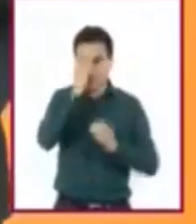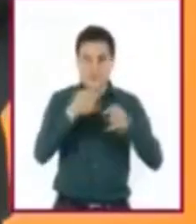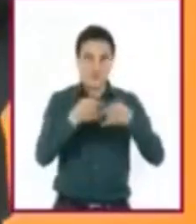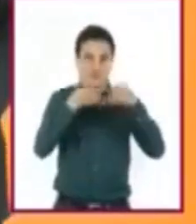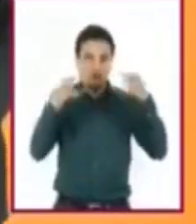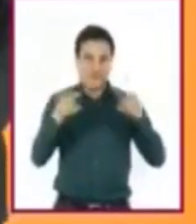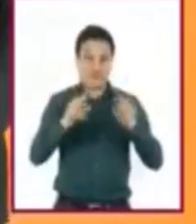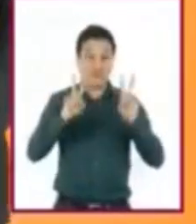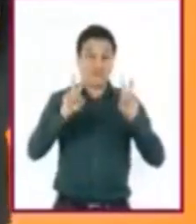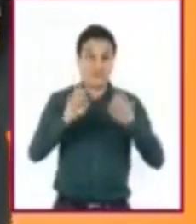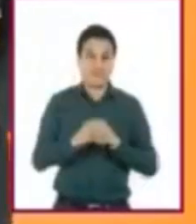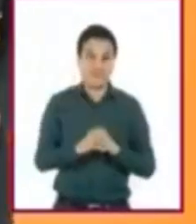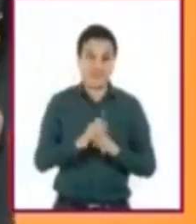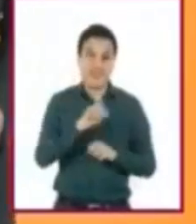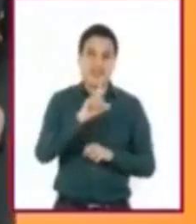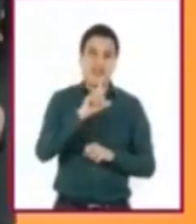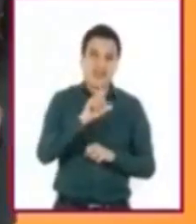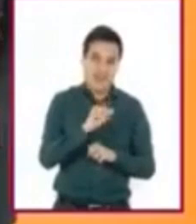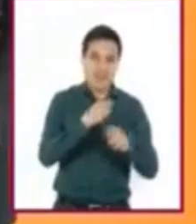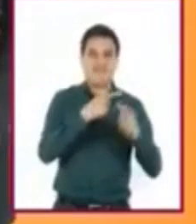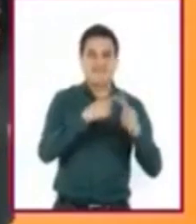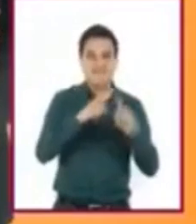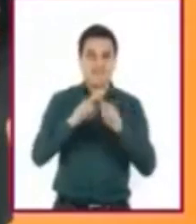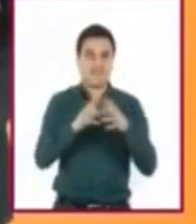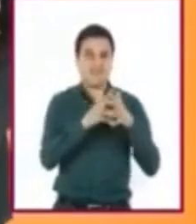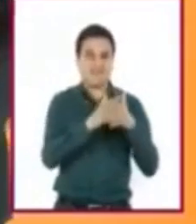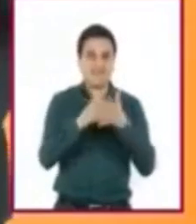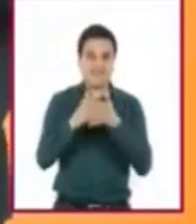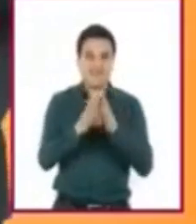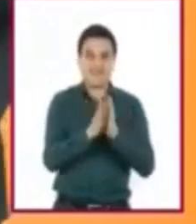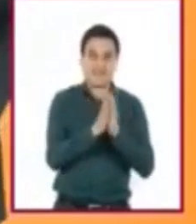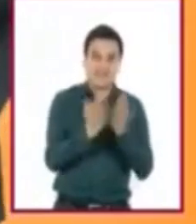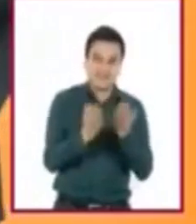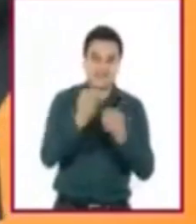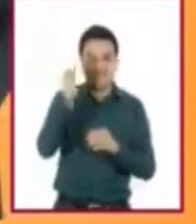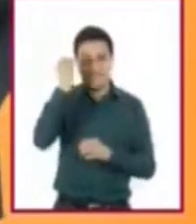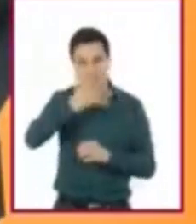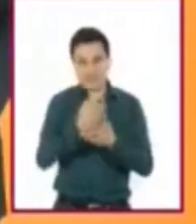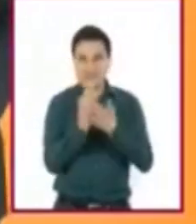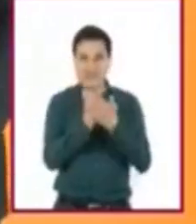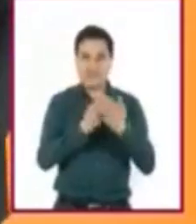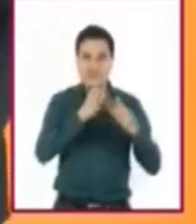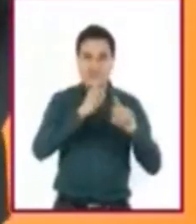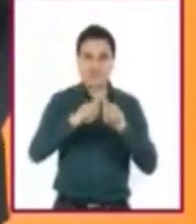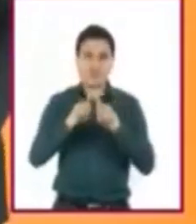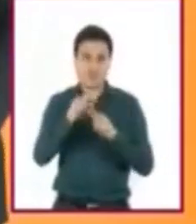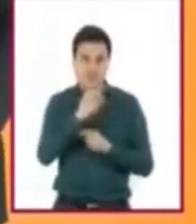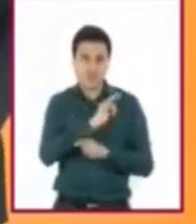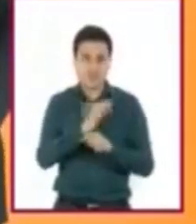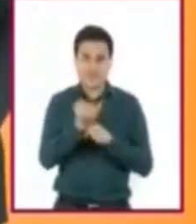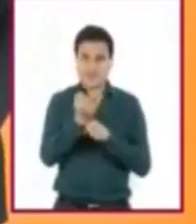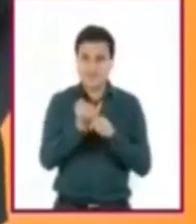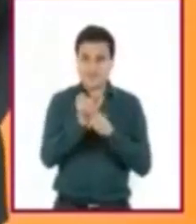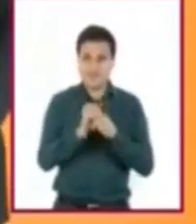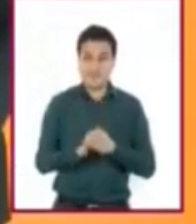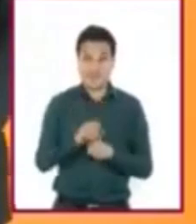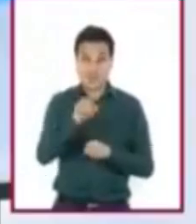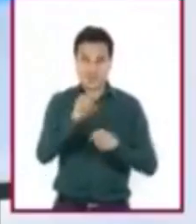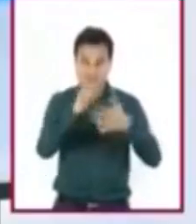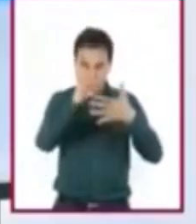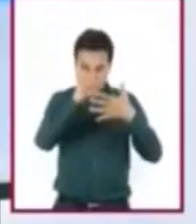tema La variedad de las fuentes históricas. Te invitamos a consultarlo. Apóyate de tu índice para ubicarlo